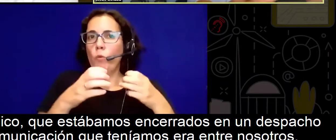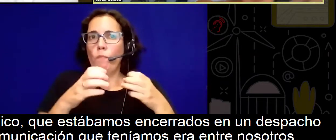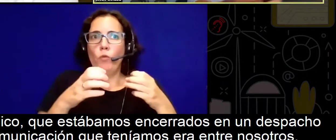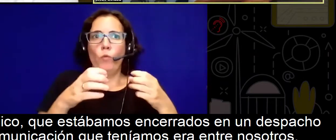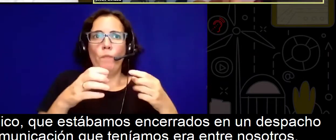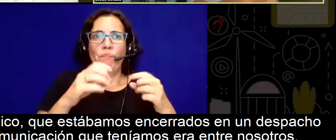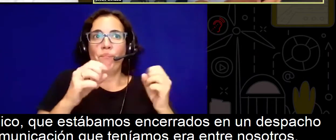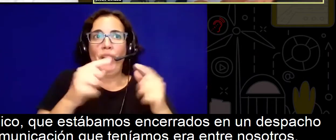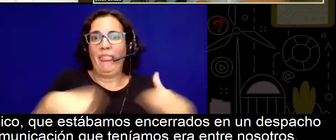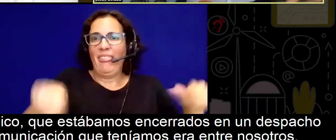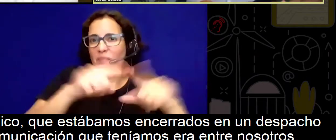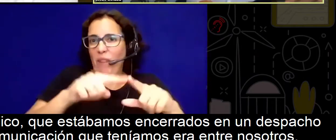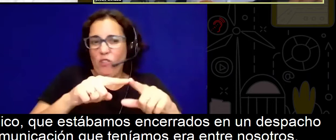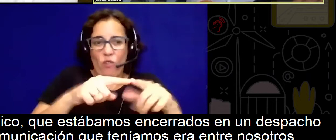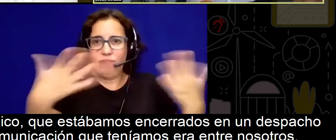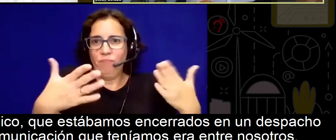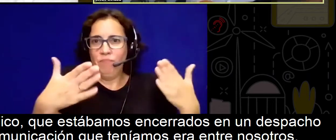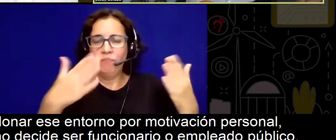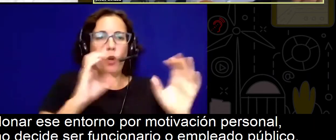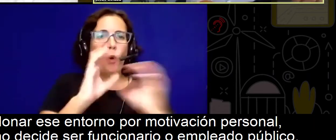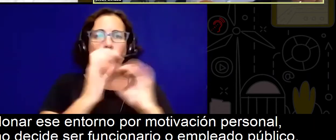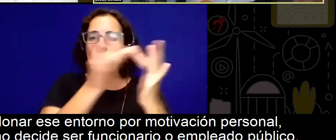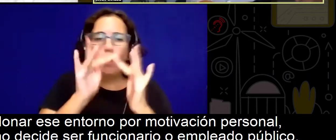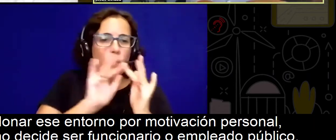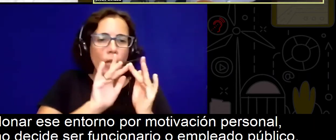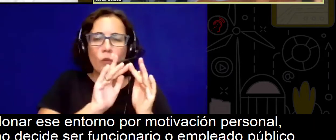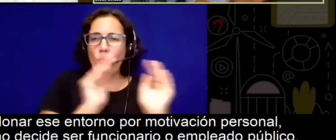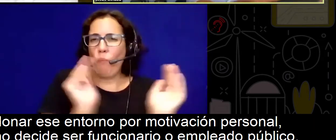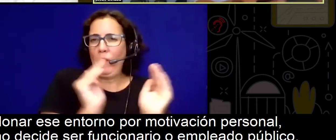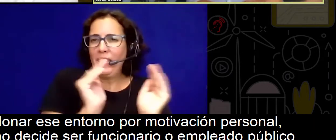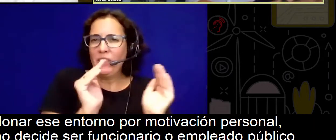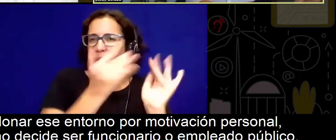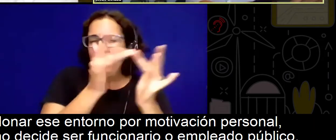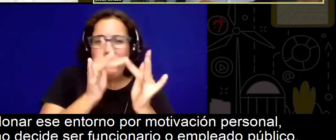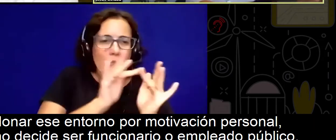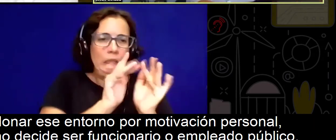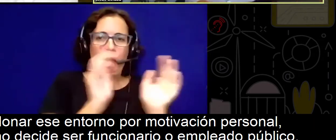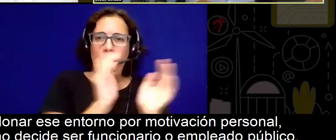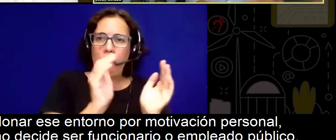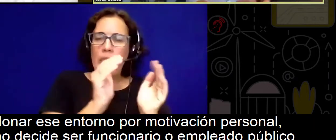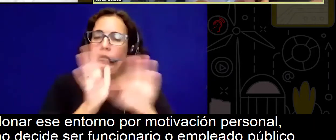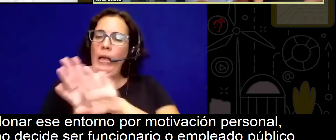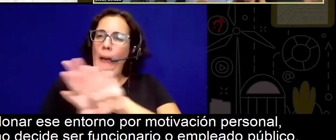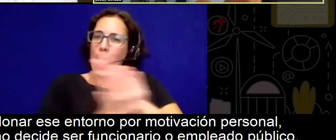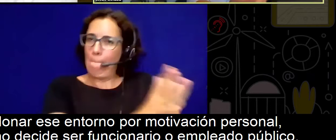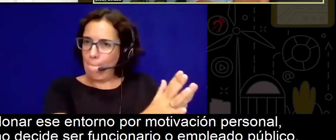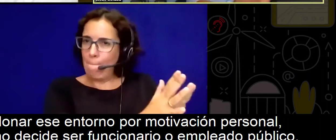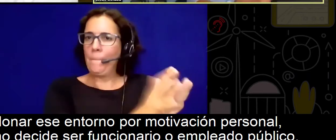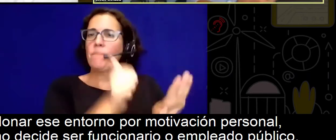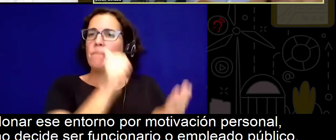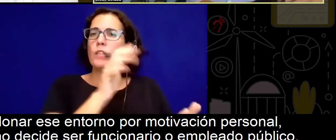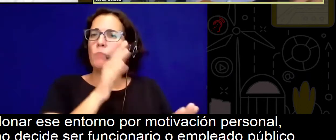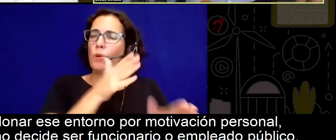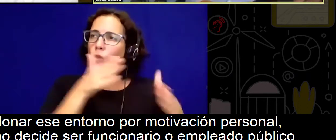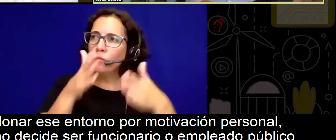la única comunicación que teníamos era entre nosotros, ¿no? Y decido abandonar ese entorno de trabajo, bueno, pues un poco por motivación